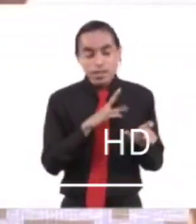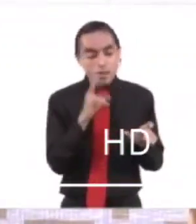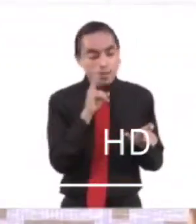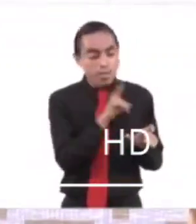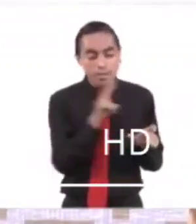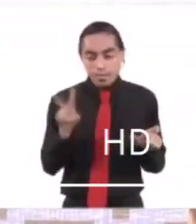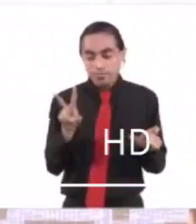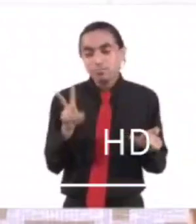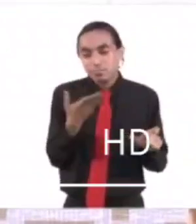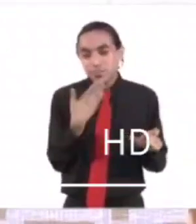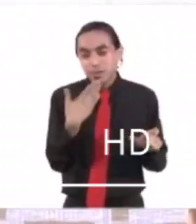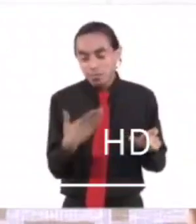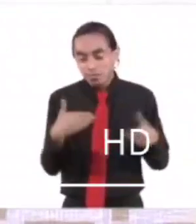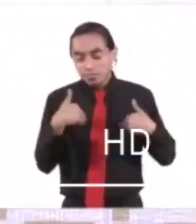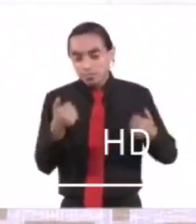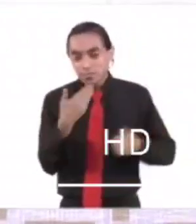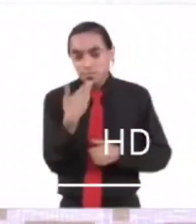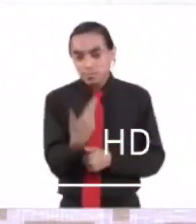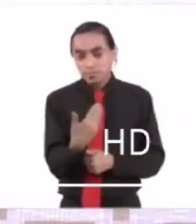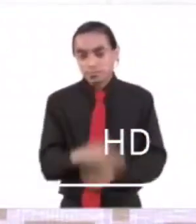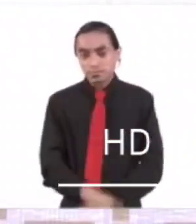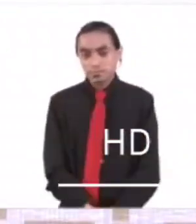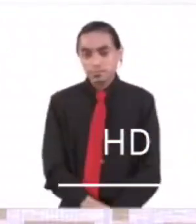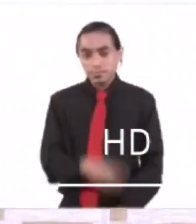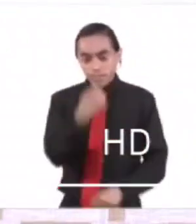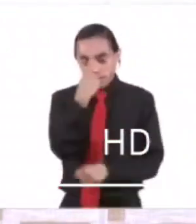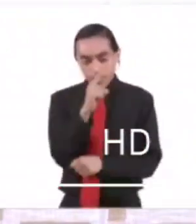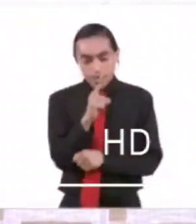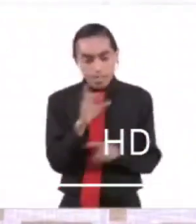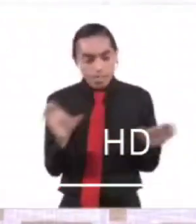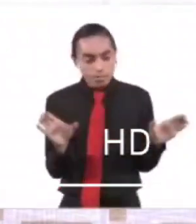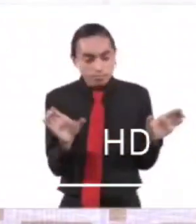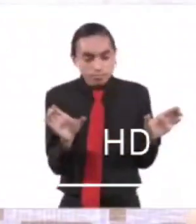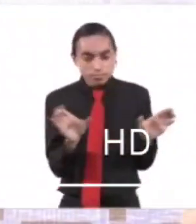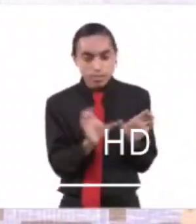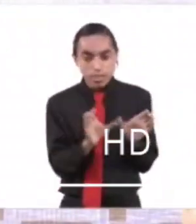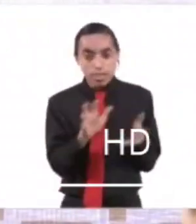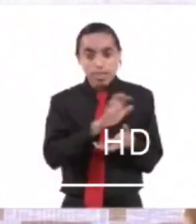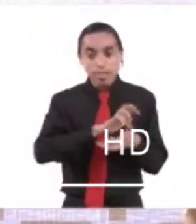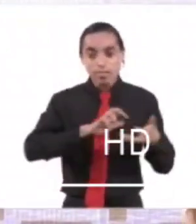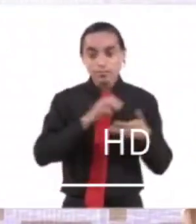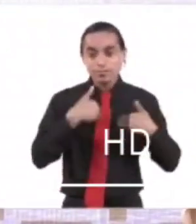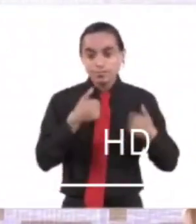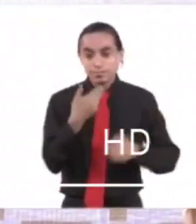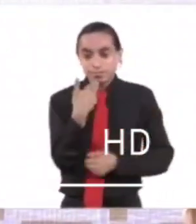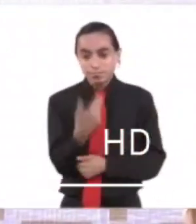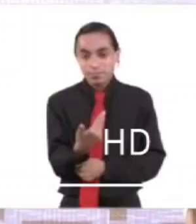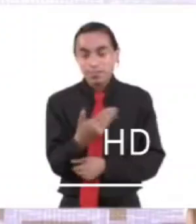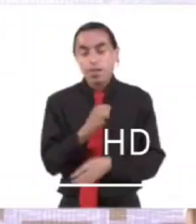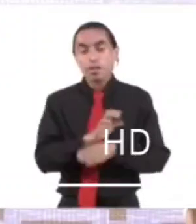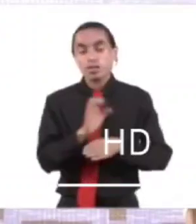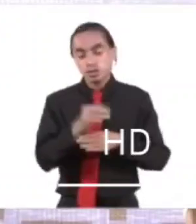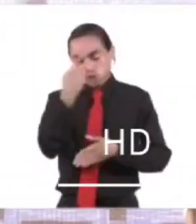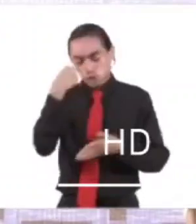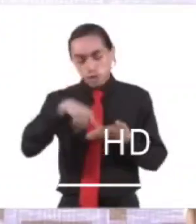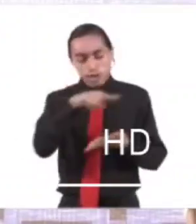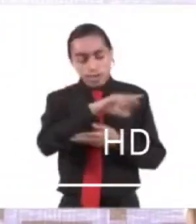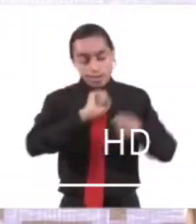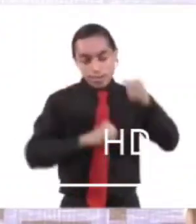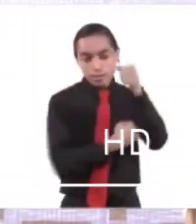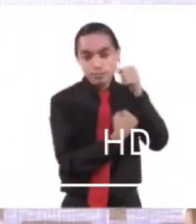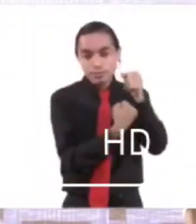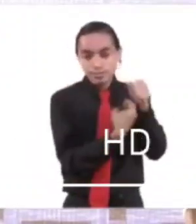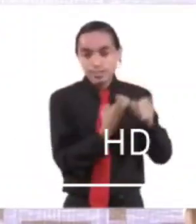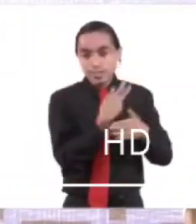para que se entendieran ambos mundos o todos los mundos, ¿no? Entonces, creo que aquí los pilares es